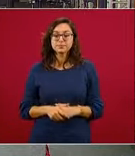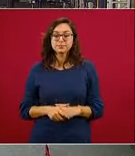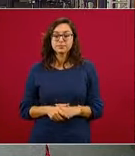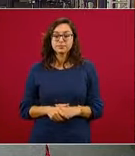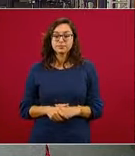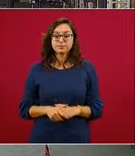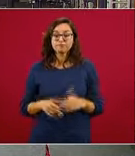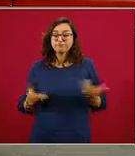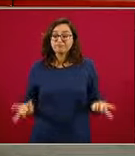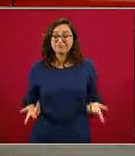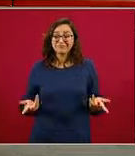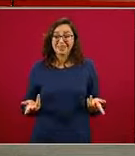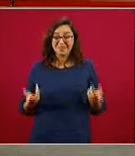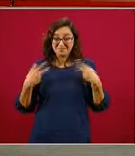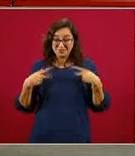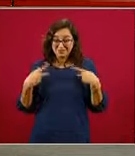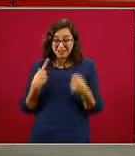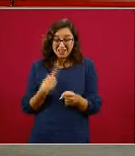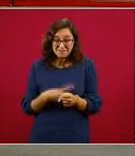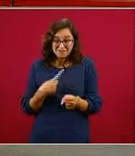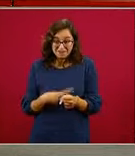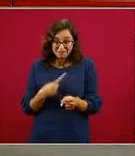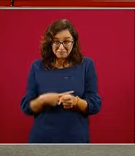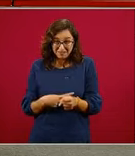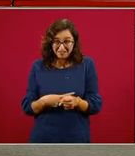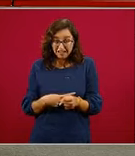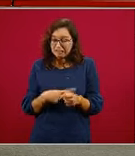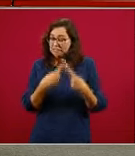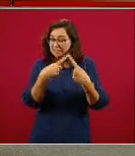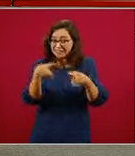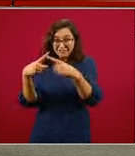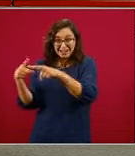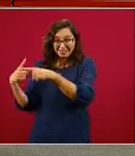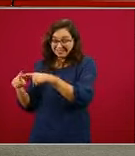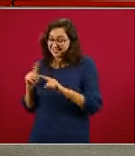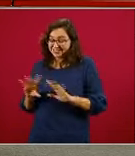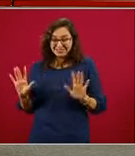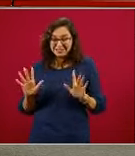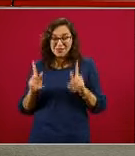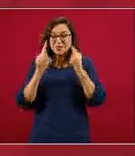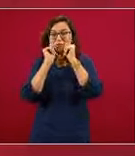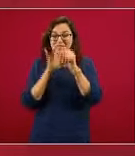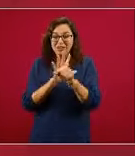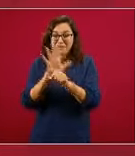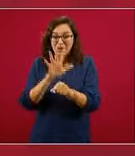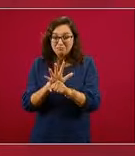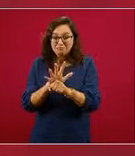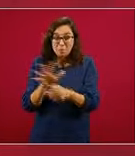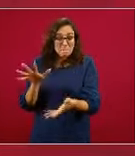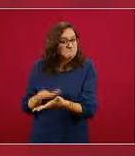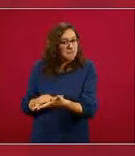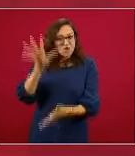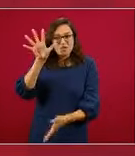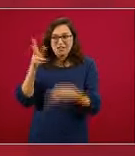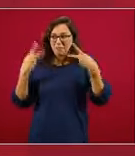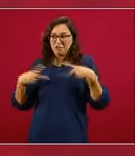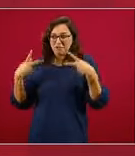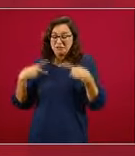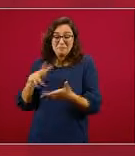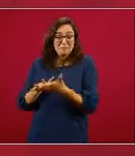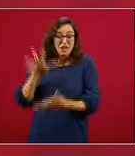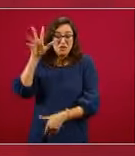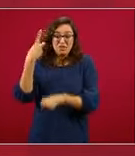los problemas de salud pública afectan en mayor grado a las personas en los sectores